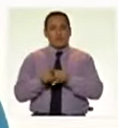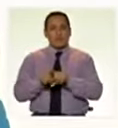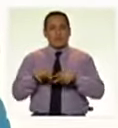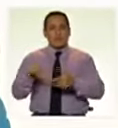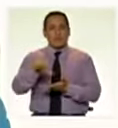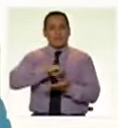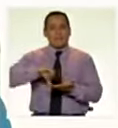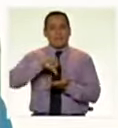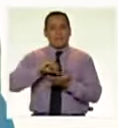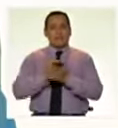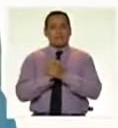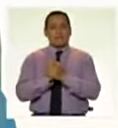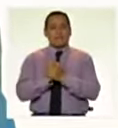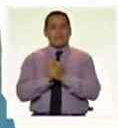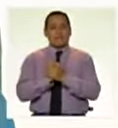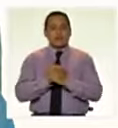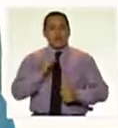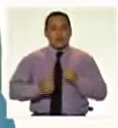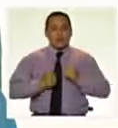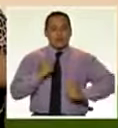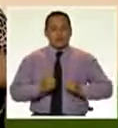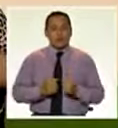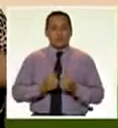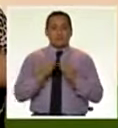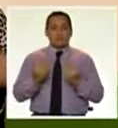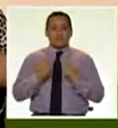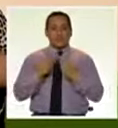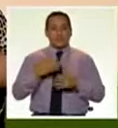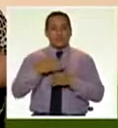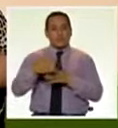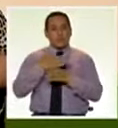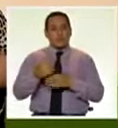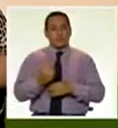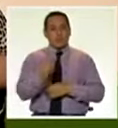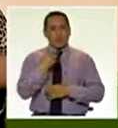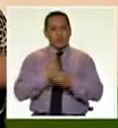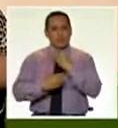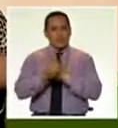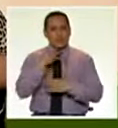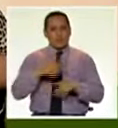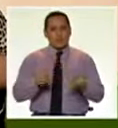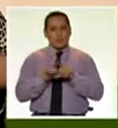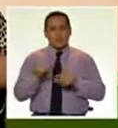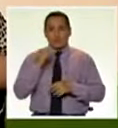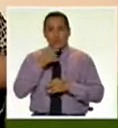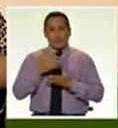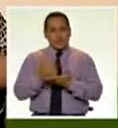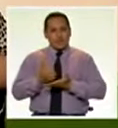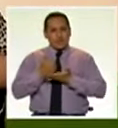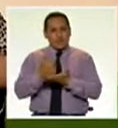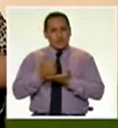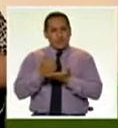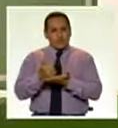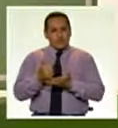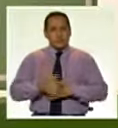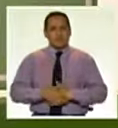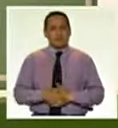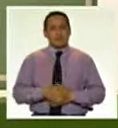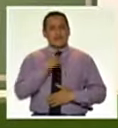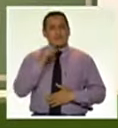la Amistad también que paro conmigo. lindo! Es un chico súper colaborador, me ha contado además María del Carmen, que es súper colaborador.